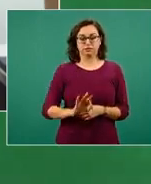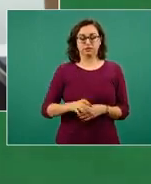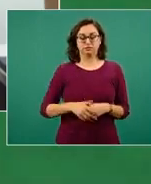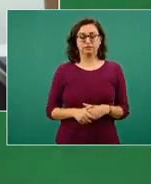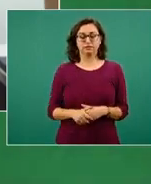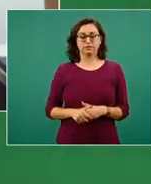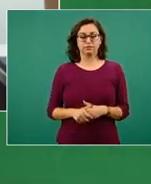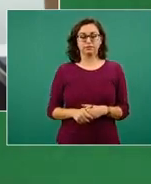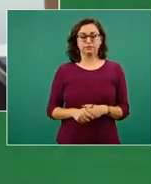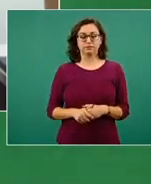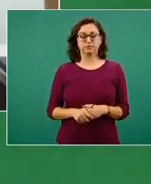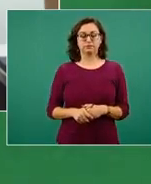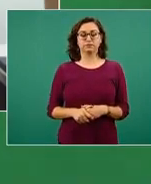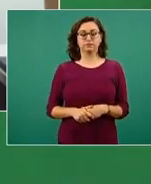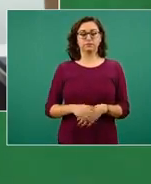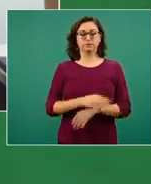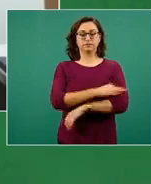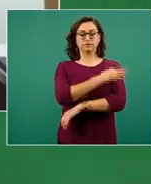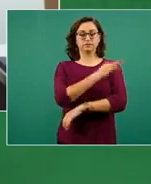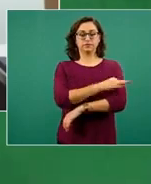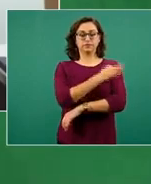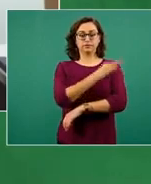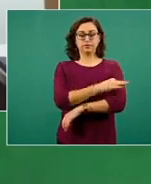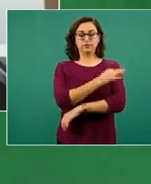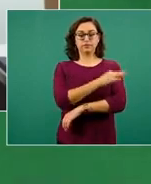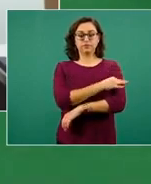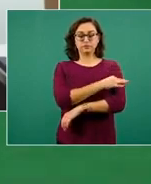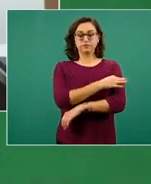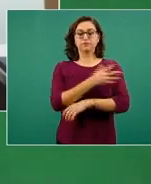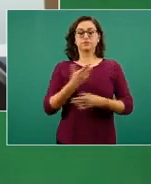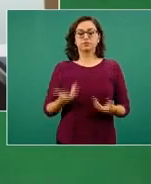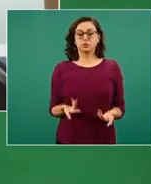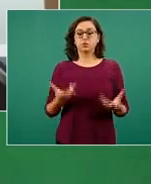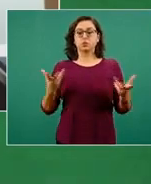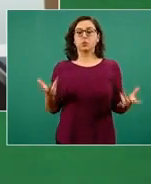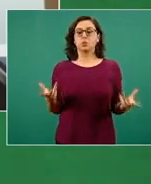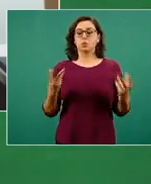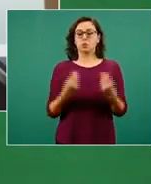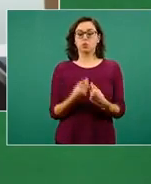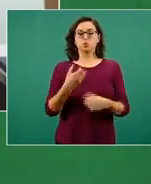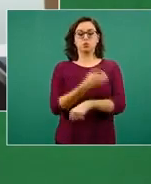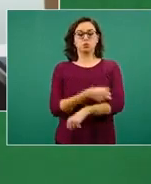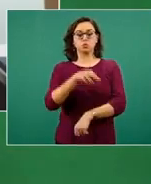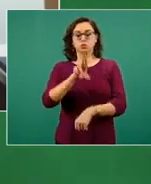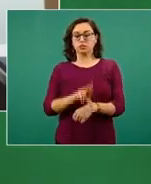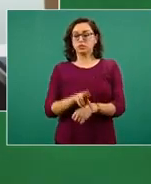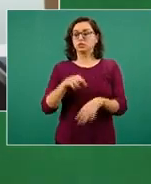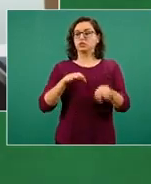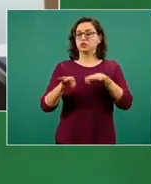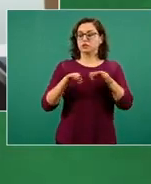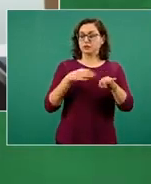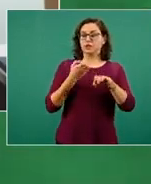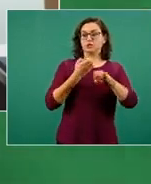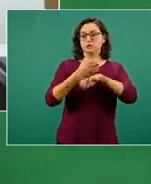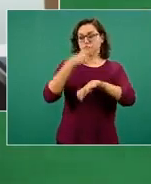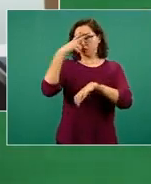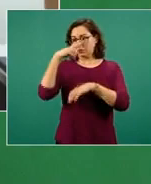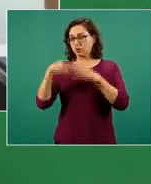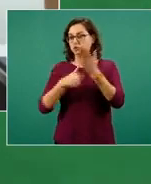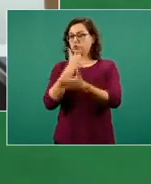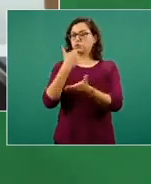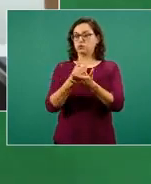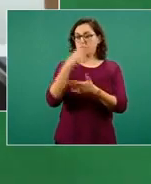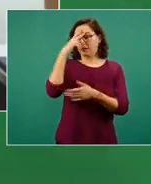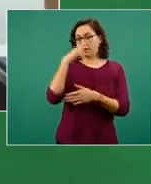En cuestión de vacunación, la coordinación y el trabajo en equipo entre el Gobierno de México, el Estado de México y los